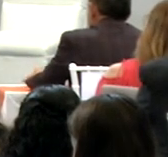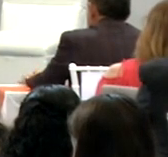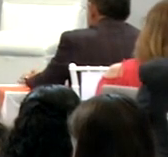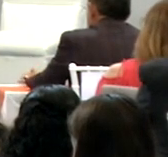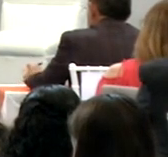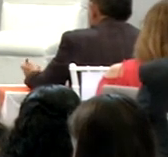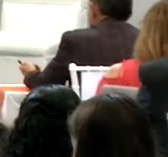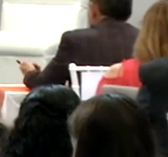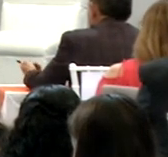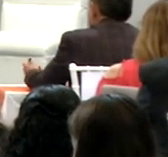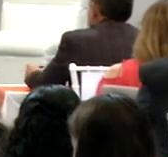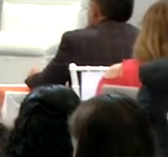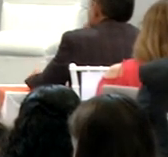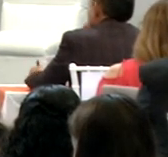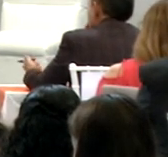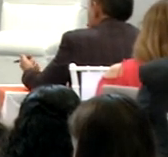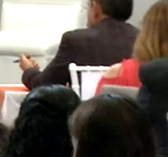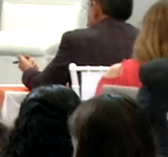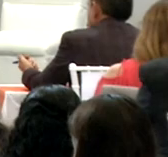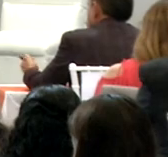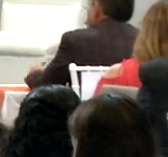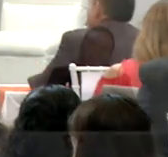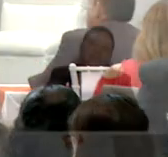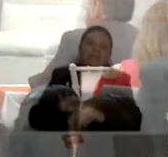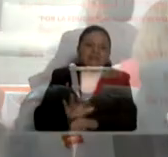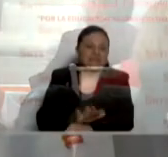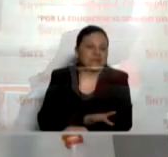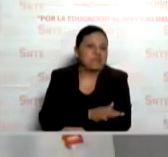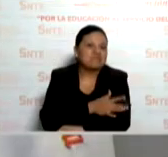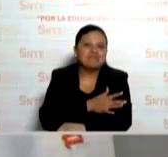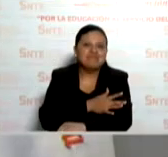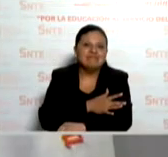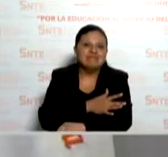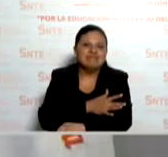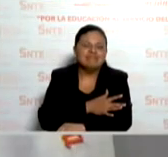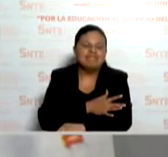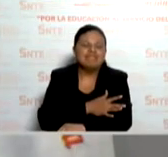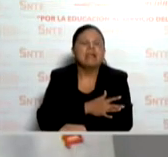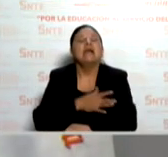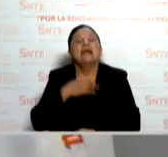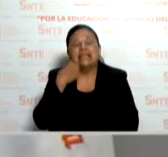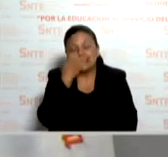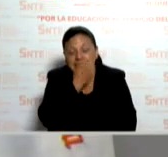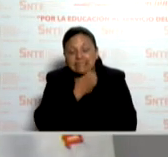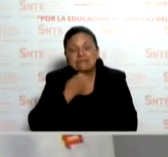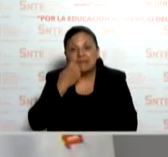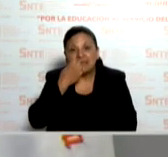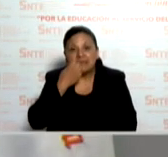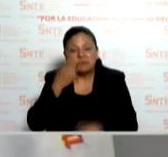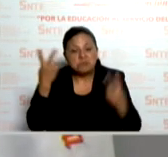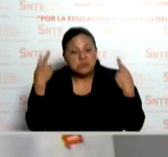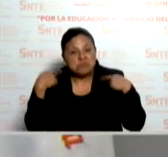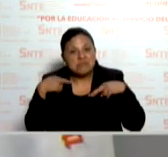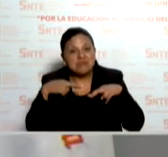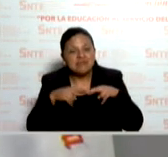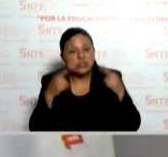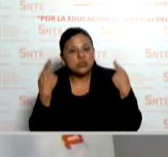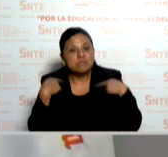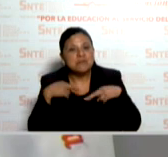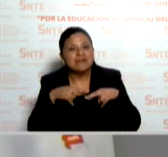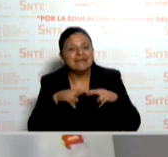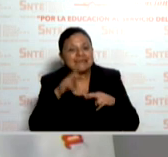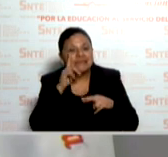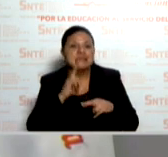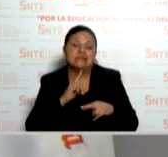las emociones. Las escuelas y los docentes se enfrentan hoy de manera más cruda distintas manifestaciones